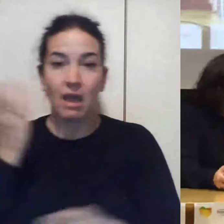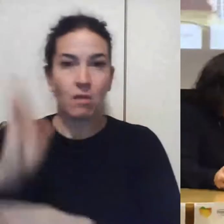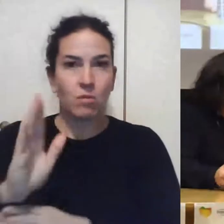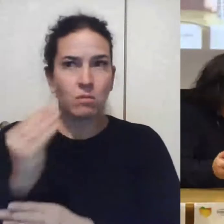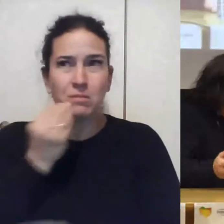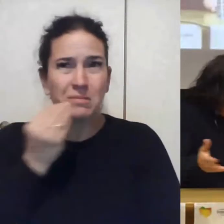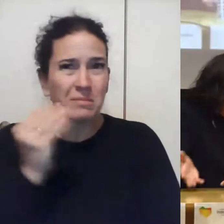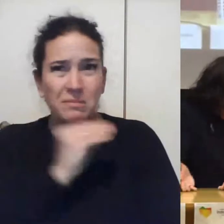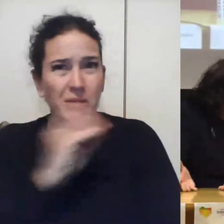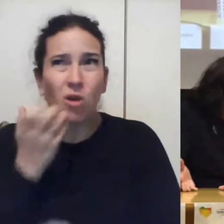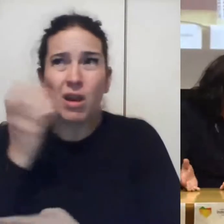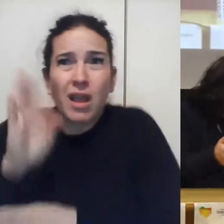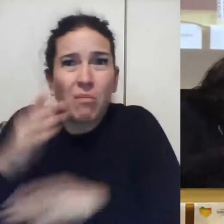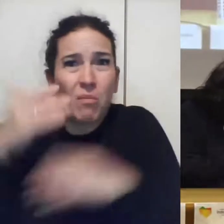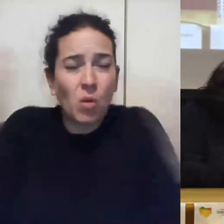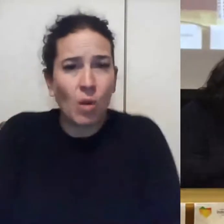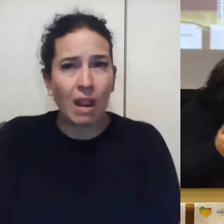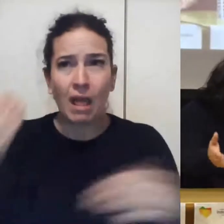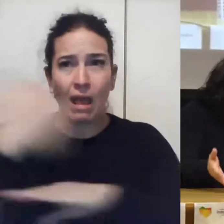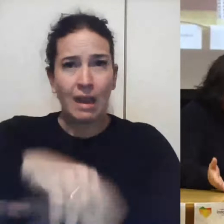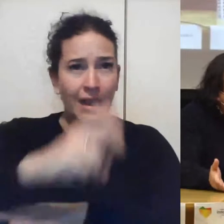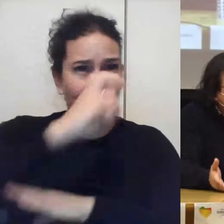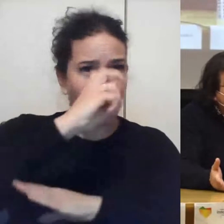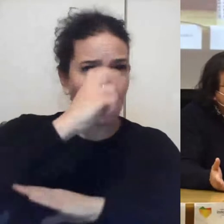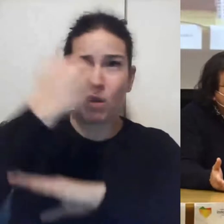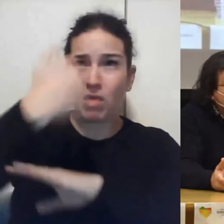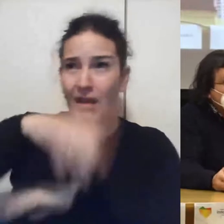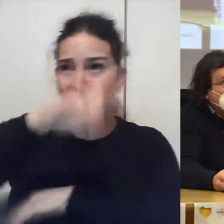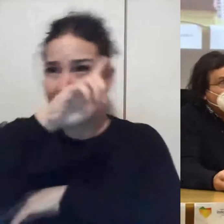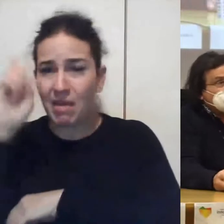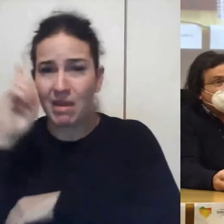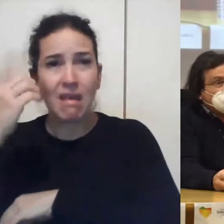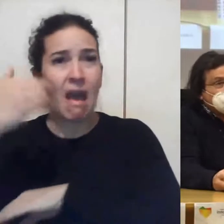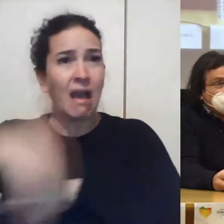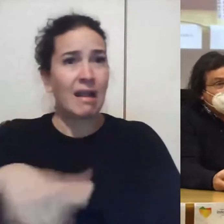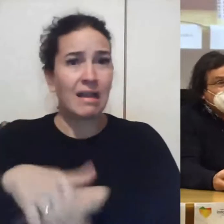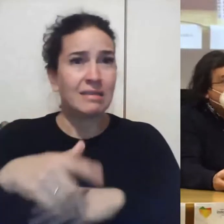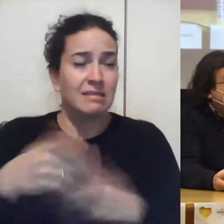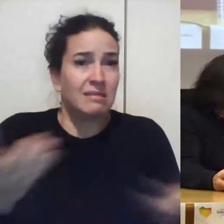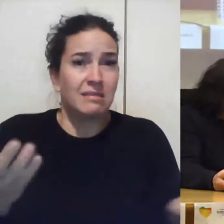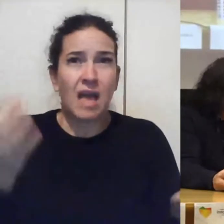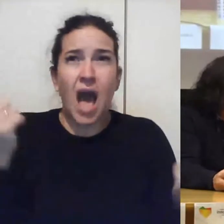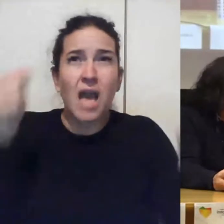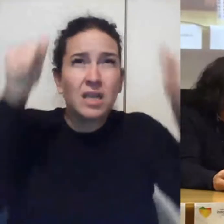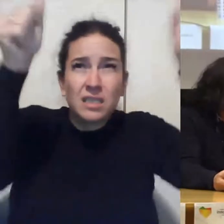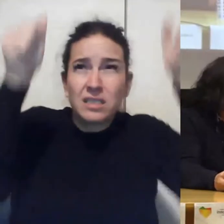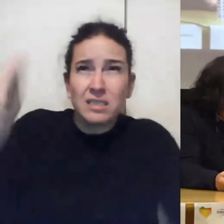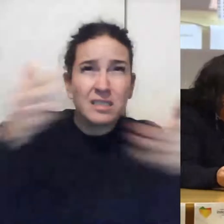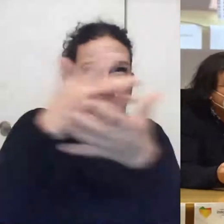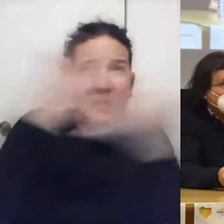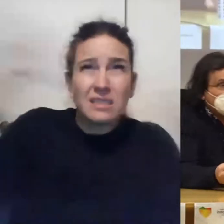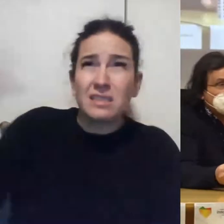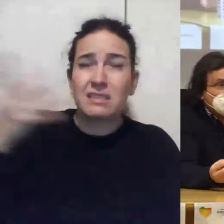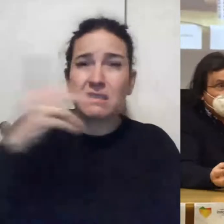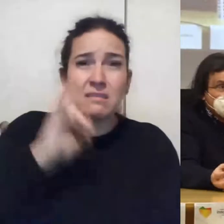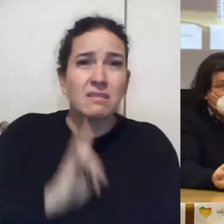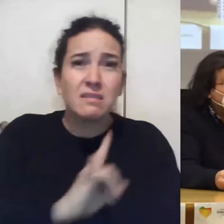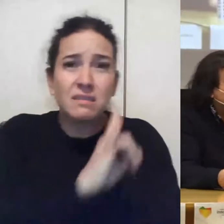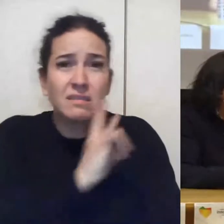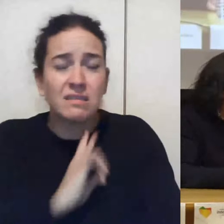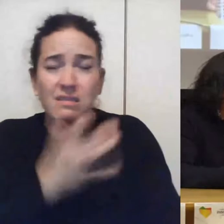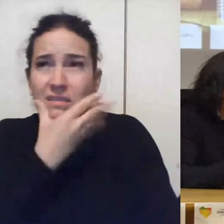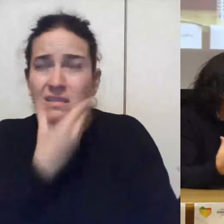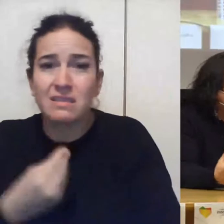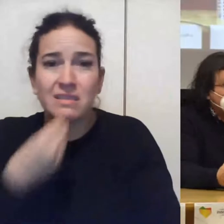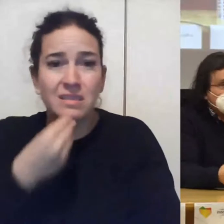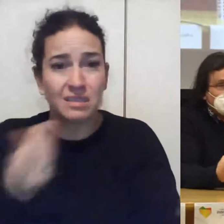está literalmente en las calles de Aranjuez, en las calles de Colombia, en las calles de Madrid. Hay unas tipografías, unas identidades gráficas dadas a cada ciudad porque